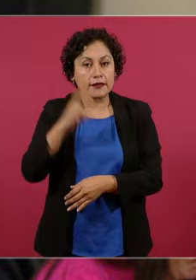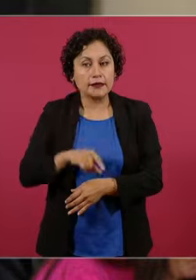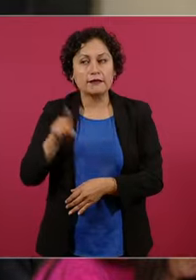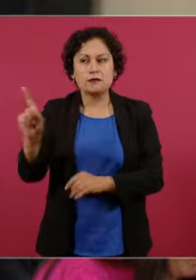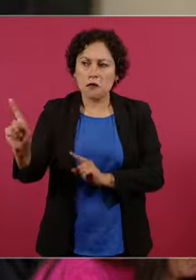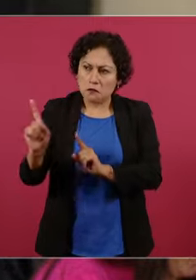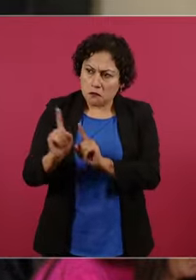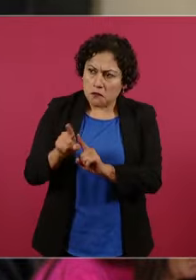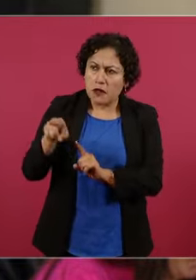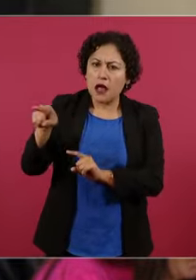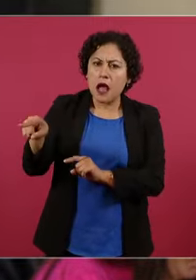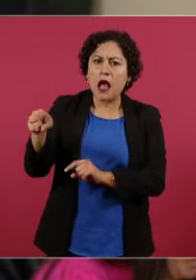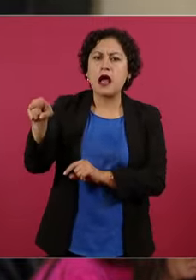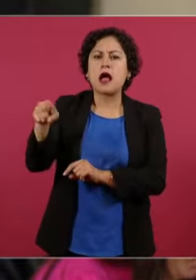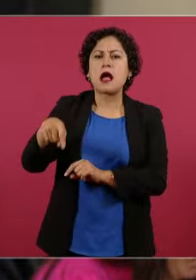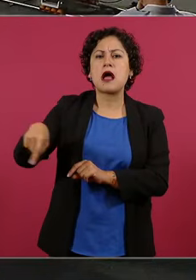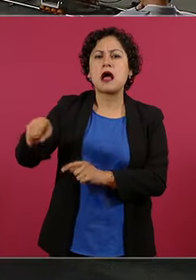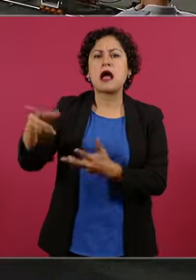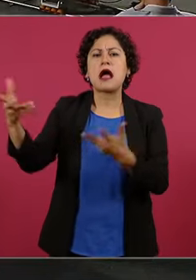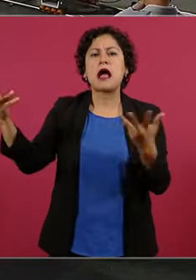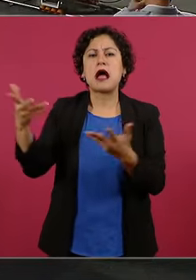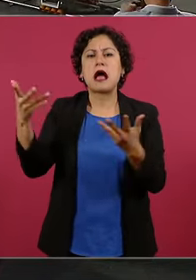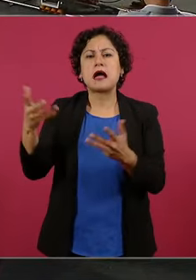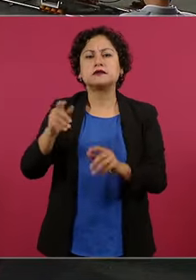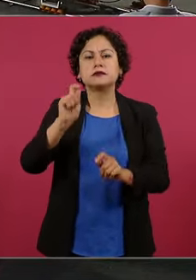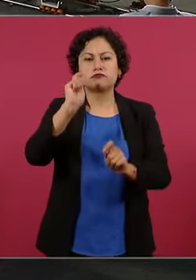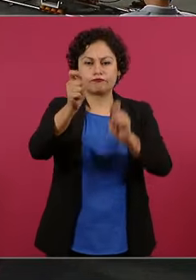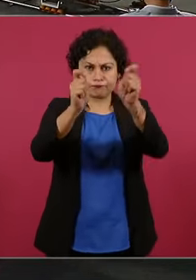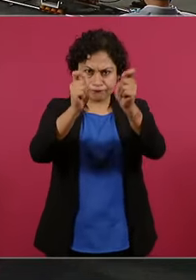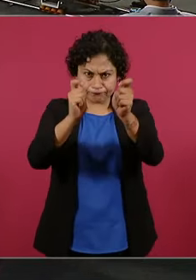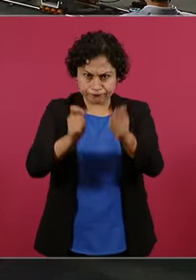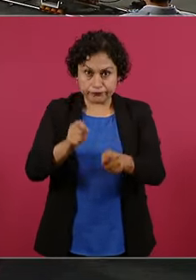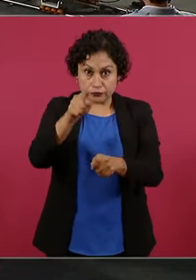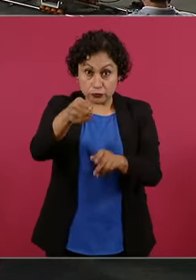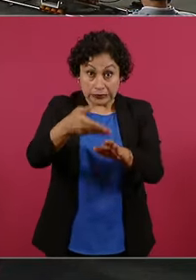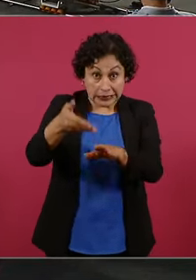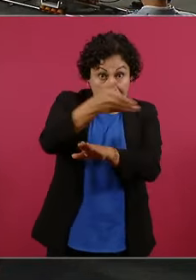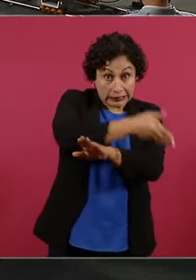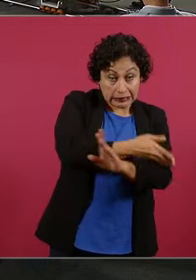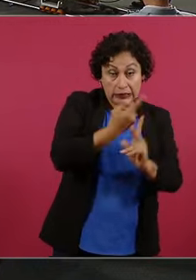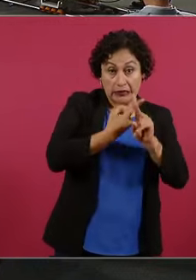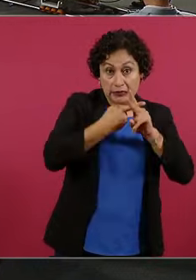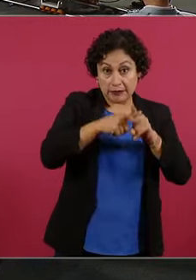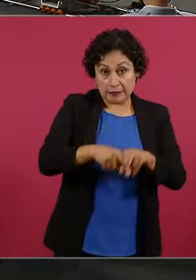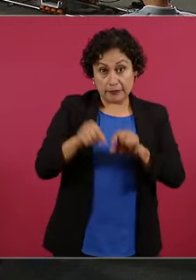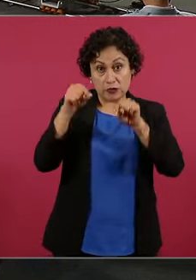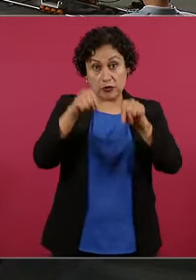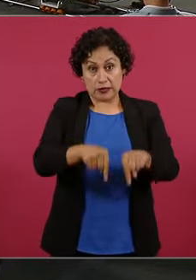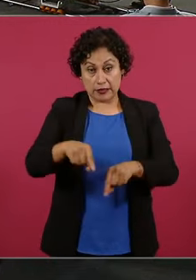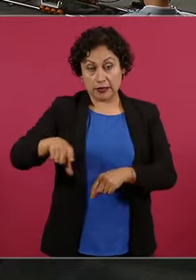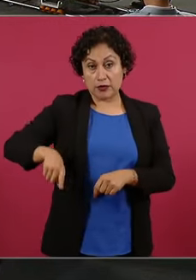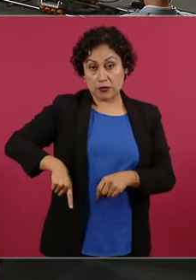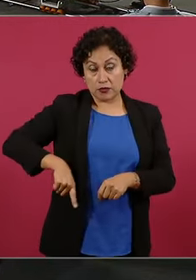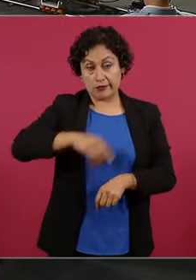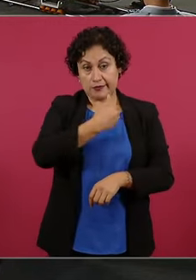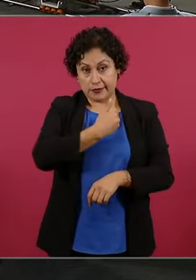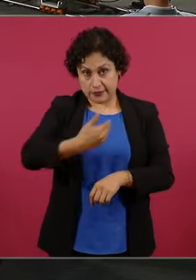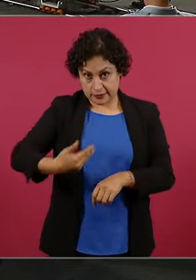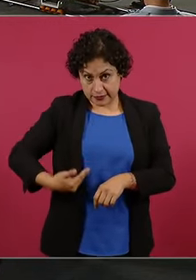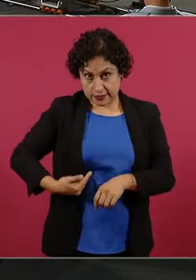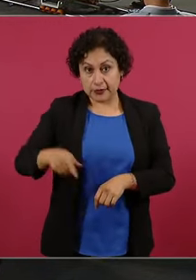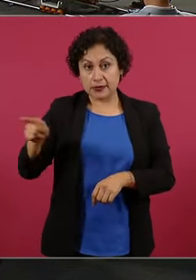hacerle una ceremonia ritual a usted cuando inició su periodo como presidente de la República. En muchas ocasiones